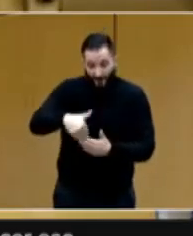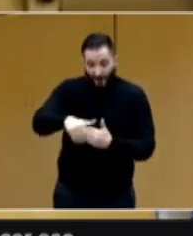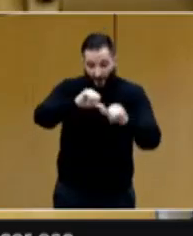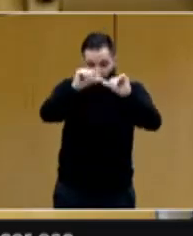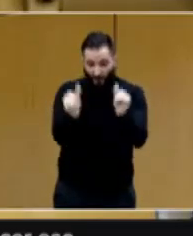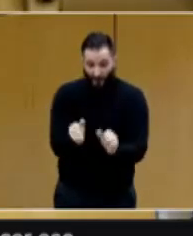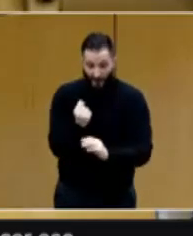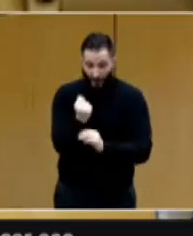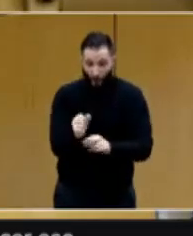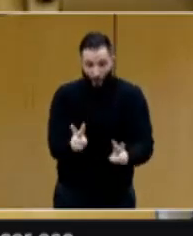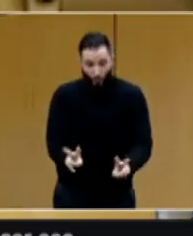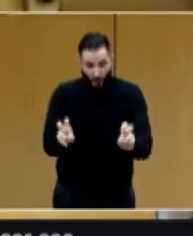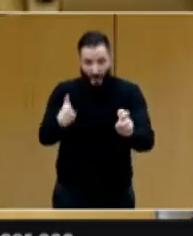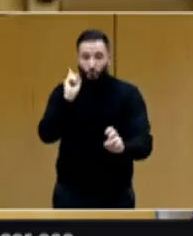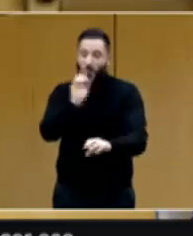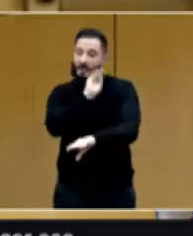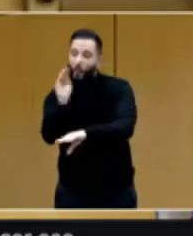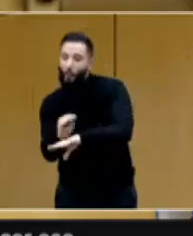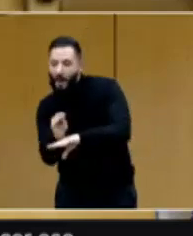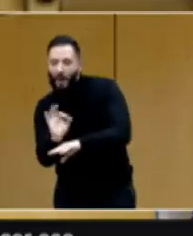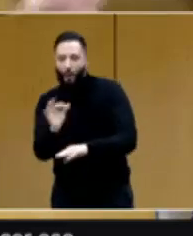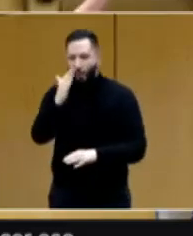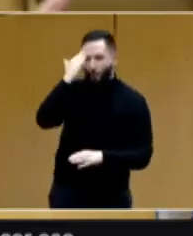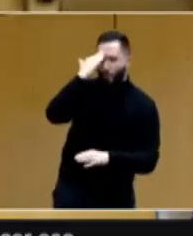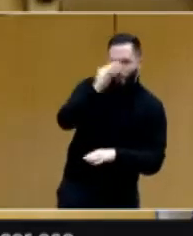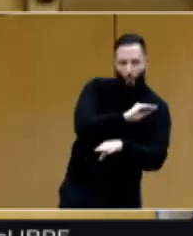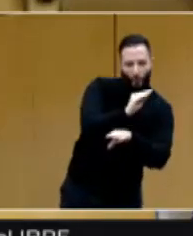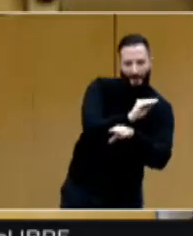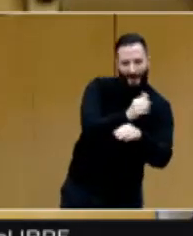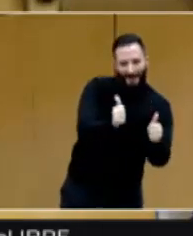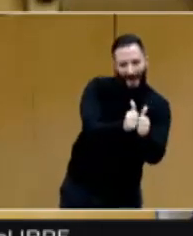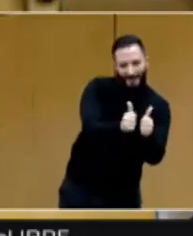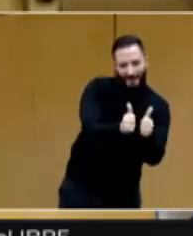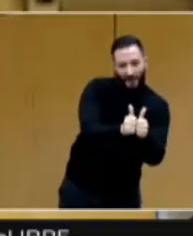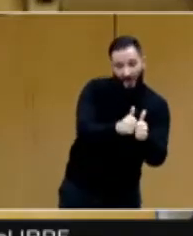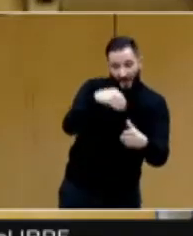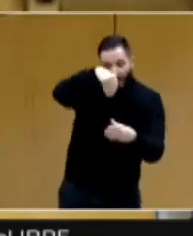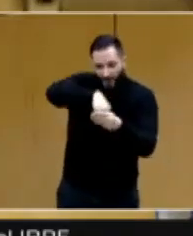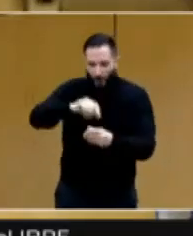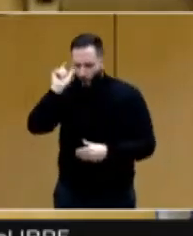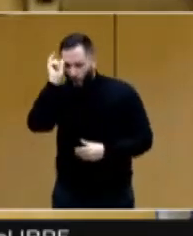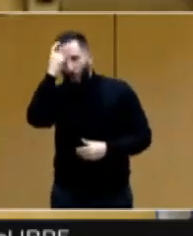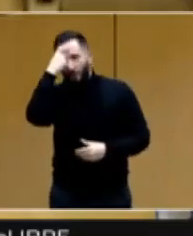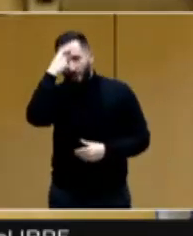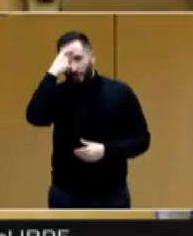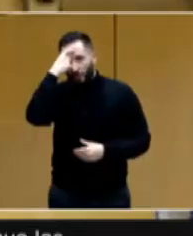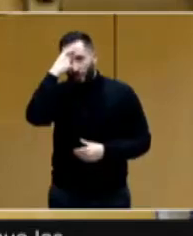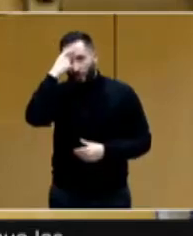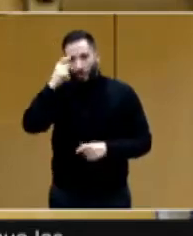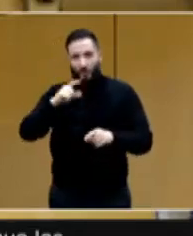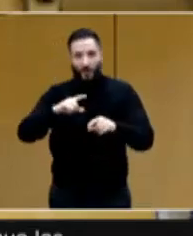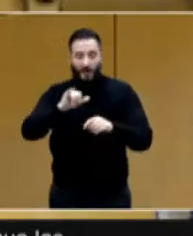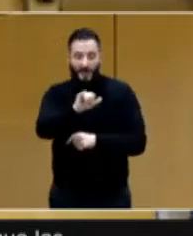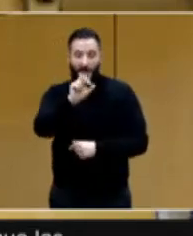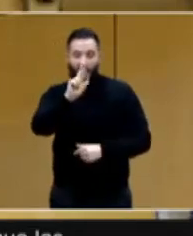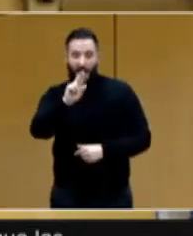y no me refiero son la guarda de hecho sino las curatelas asistenciales o a las autocuratelas no están dentro del concepto de la unidad familiar a los efectos del